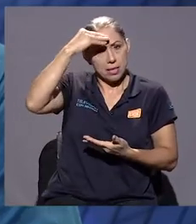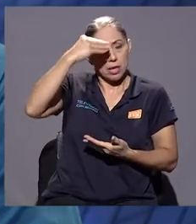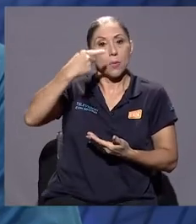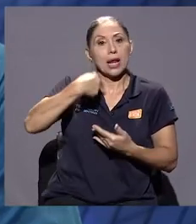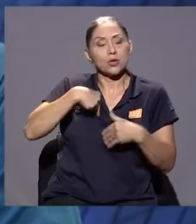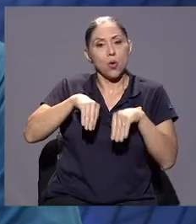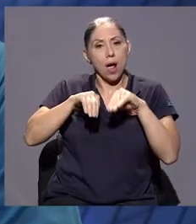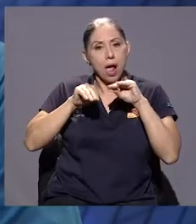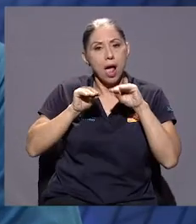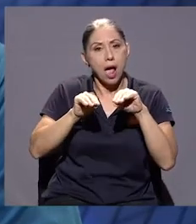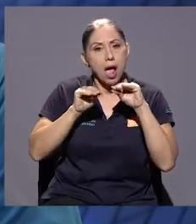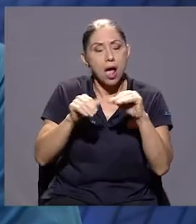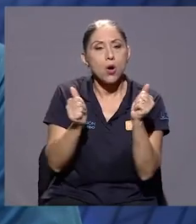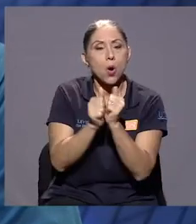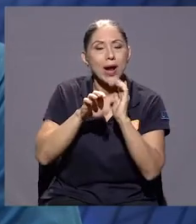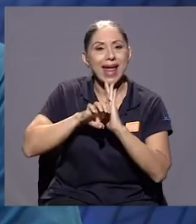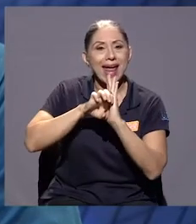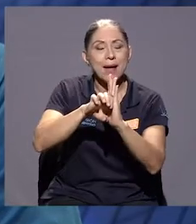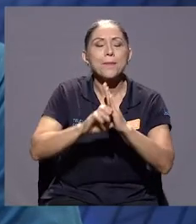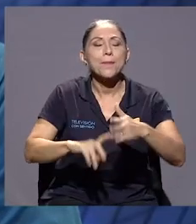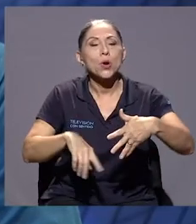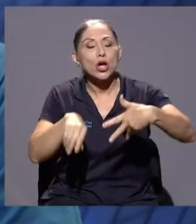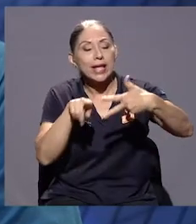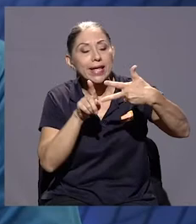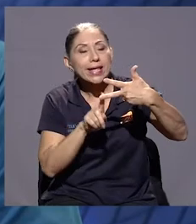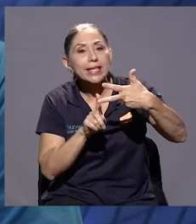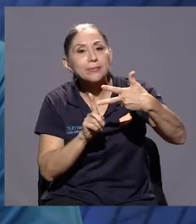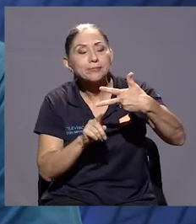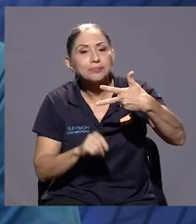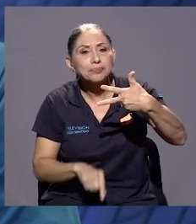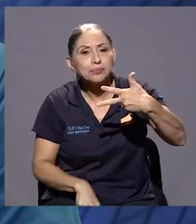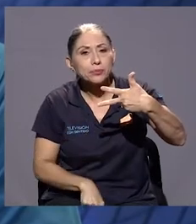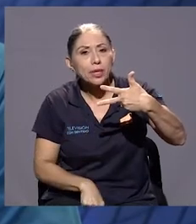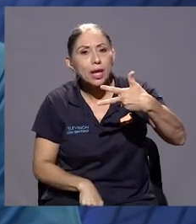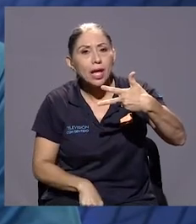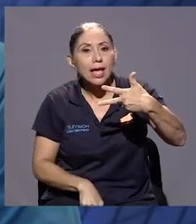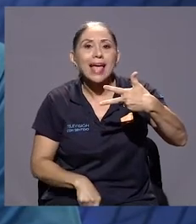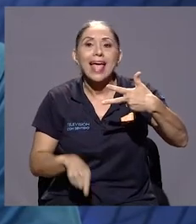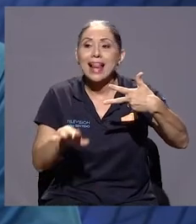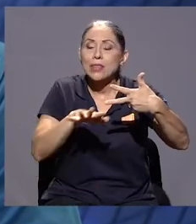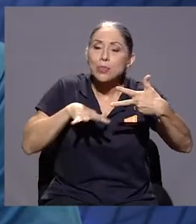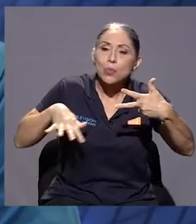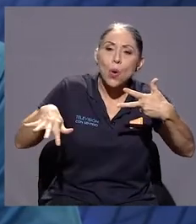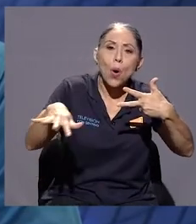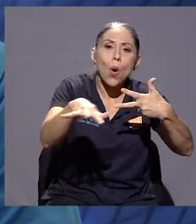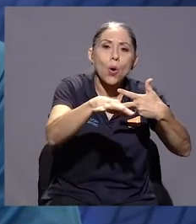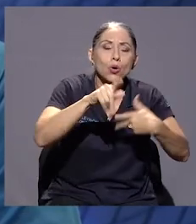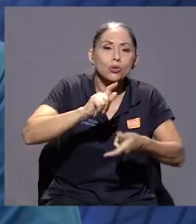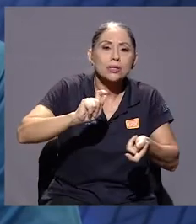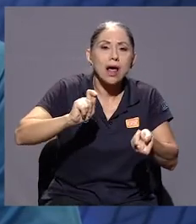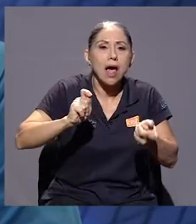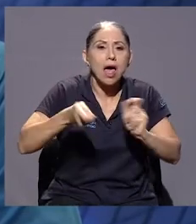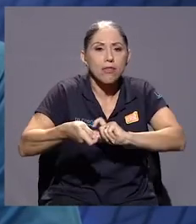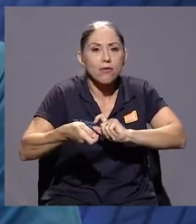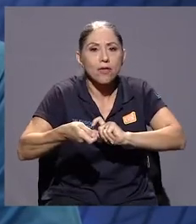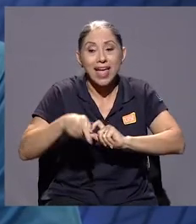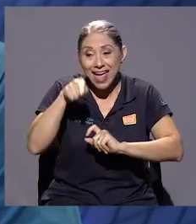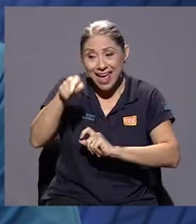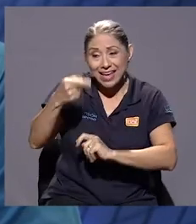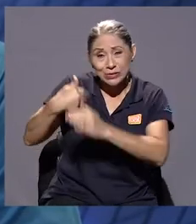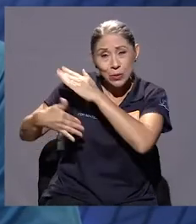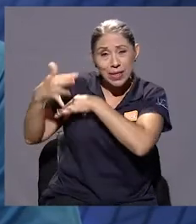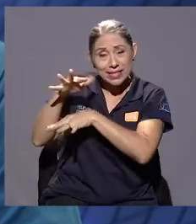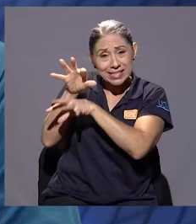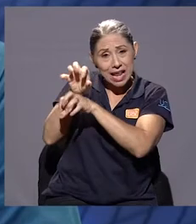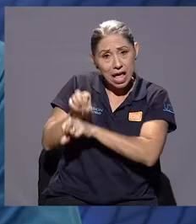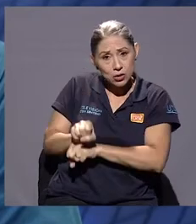por ejemplo e transformar el entorno que tradicionalmente se podría ver también la parte